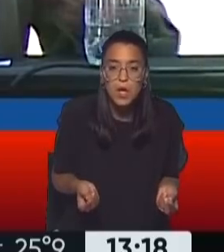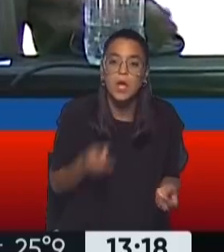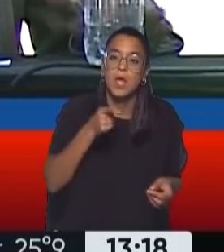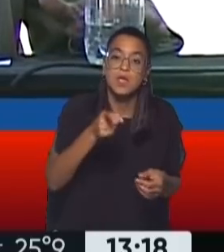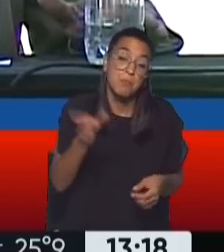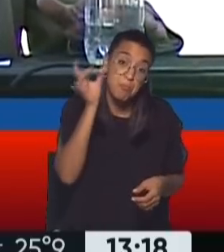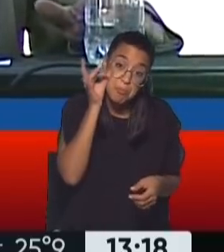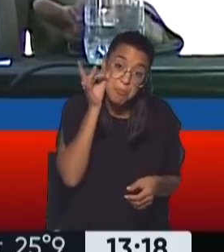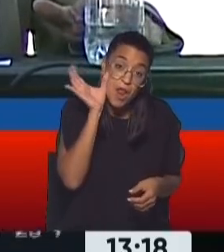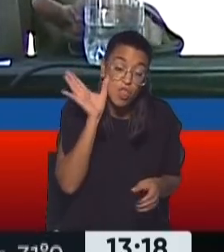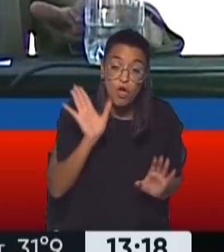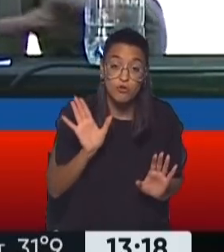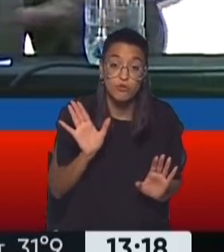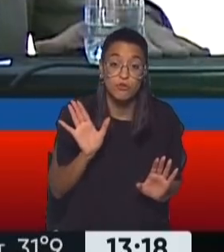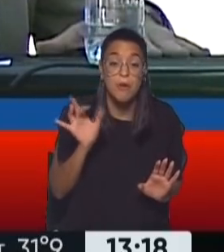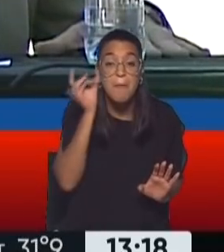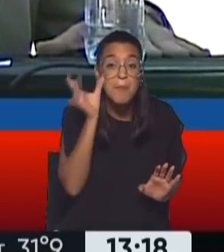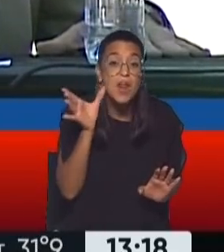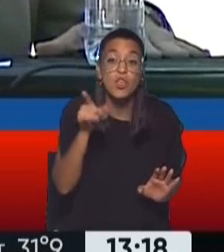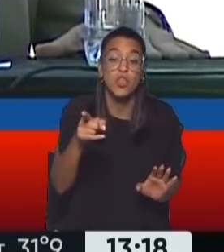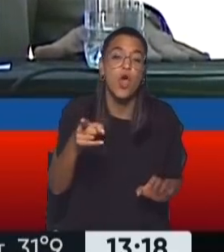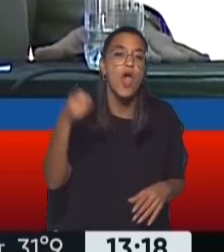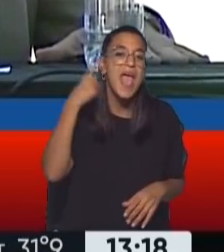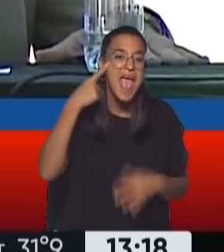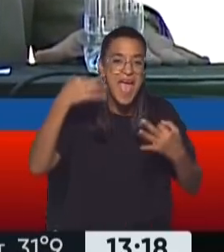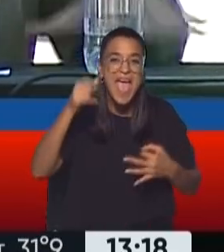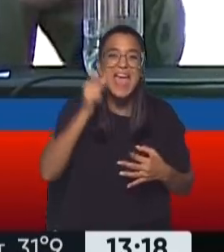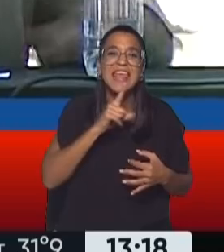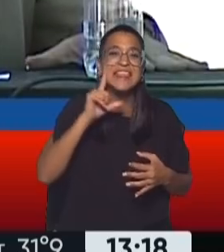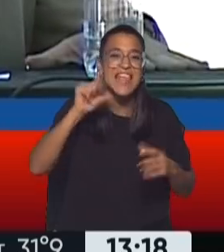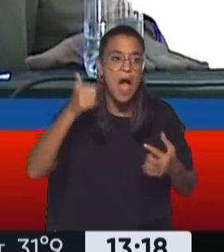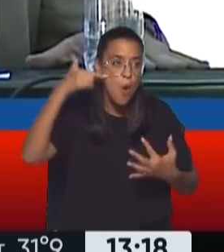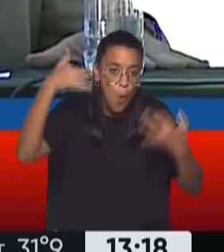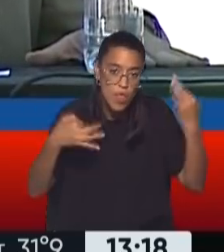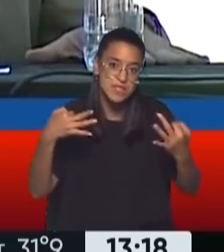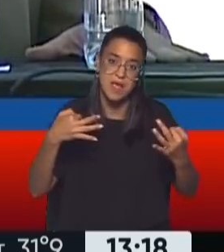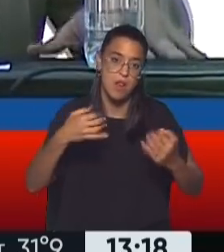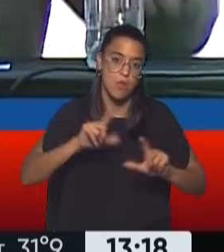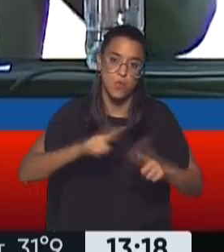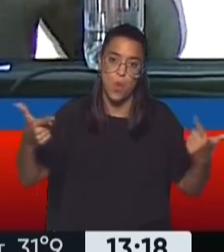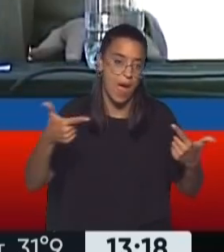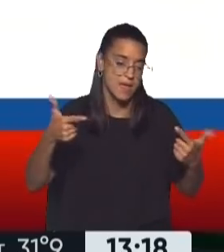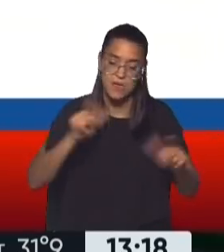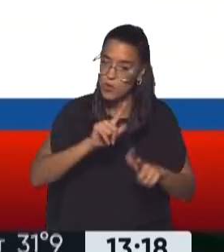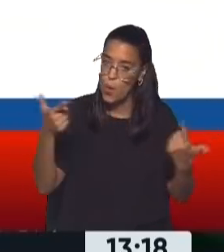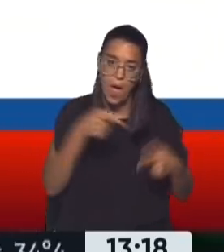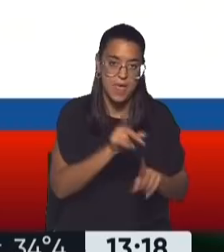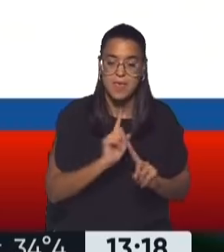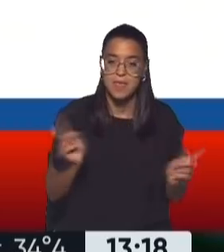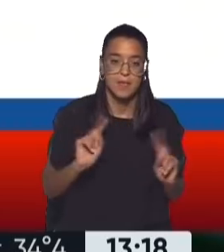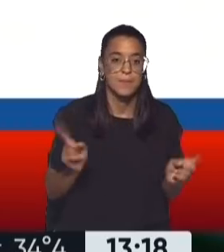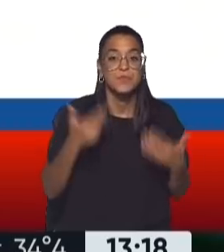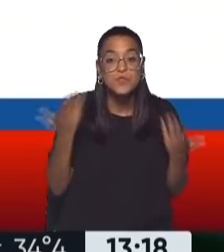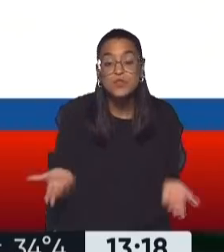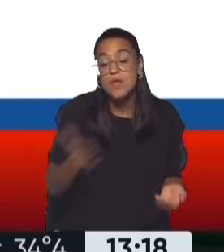Esos, perdónenme, pero de ética judicial no tiene nada. No tiene nada. Así